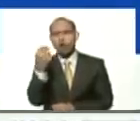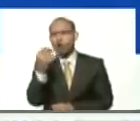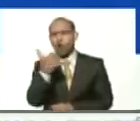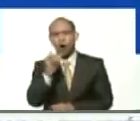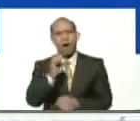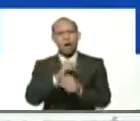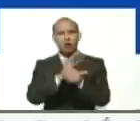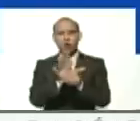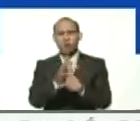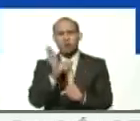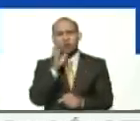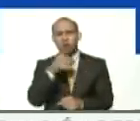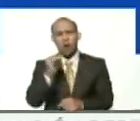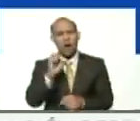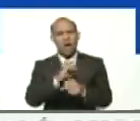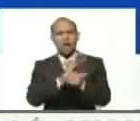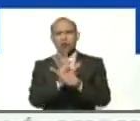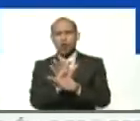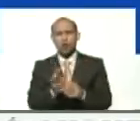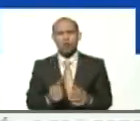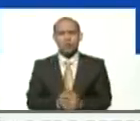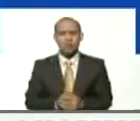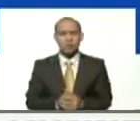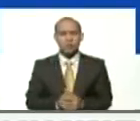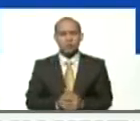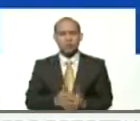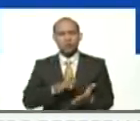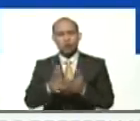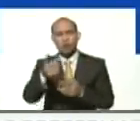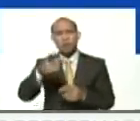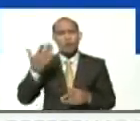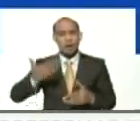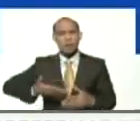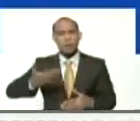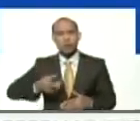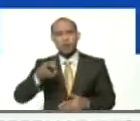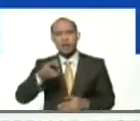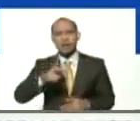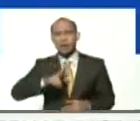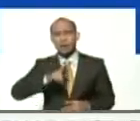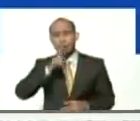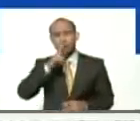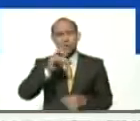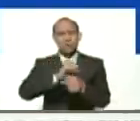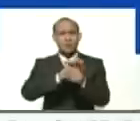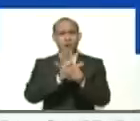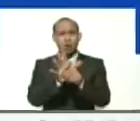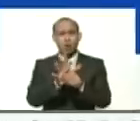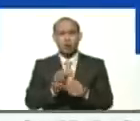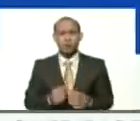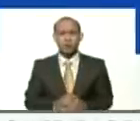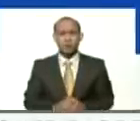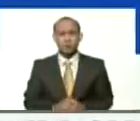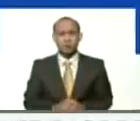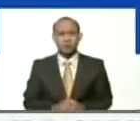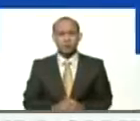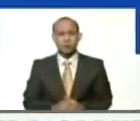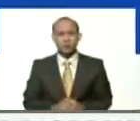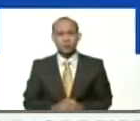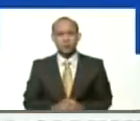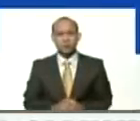la implicancia la dimensión de este virus tan terrible como es el cob y 19